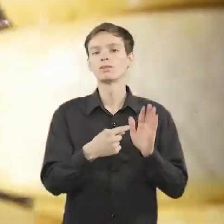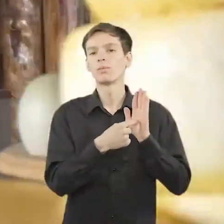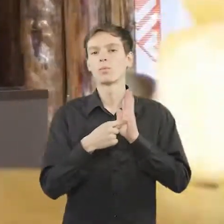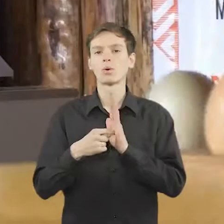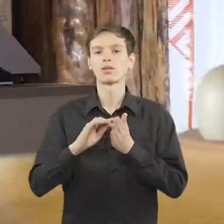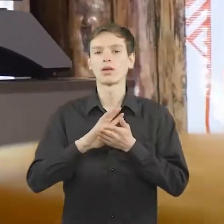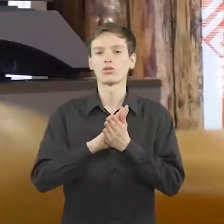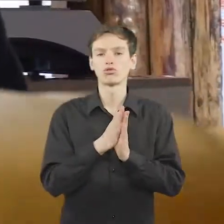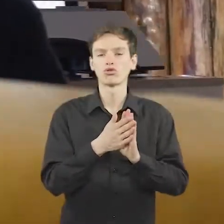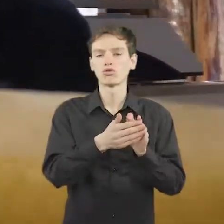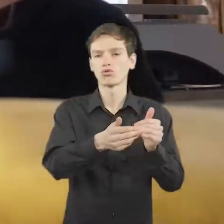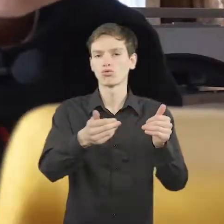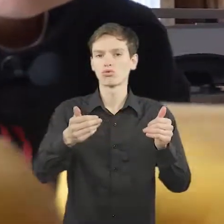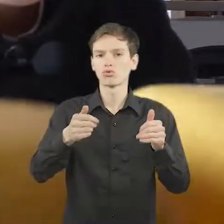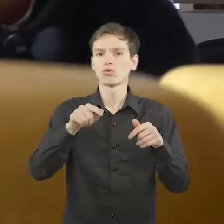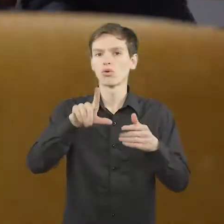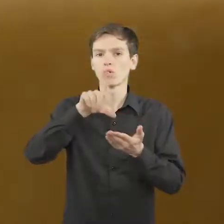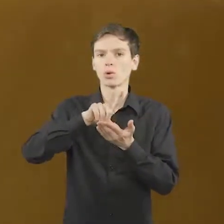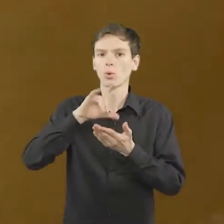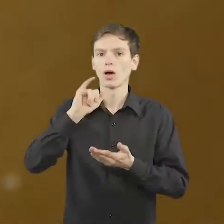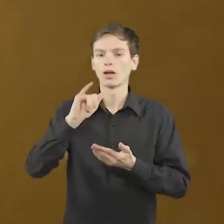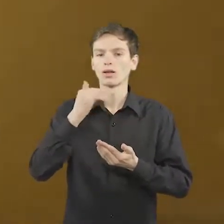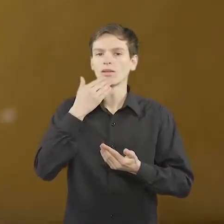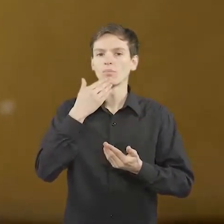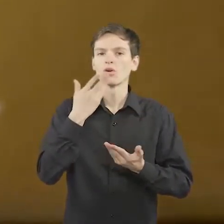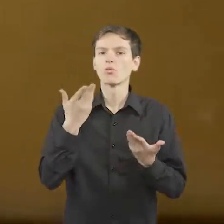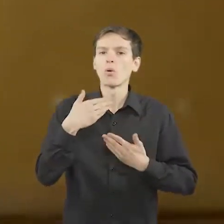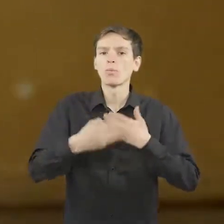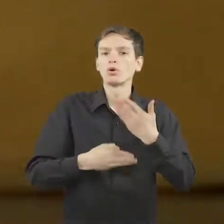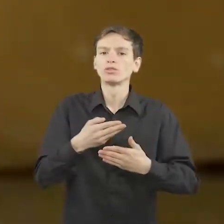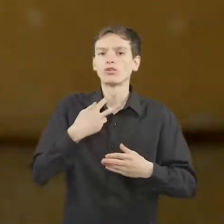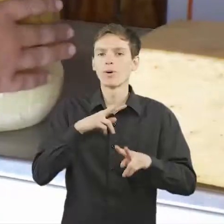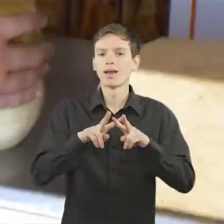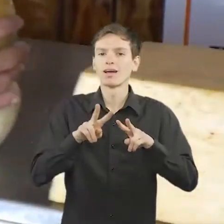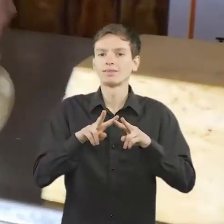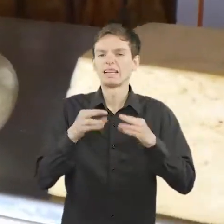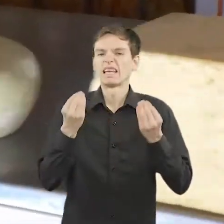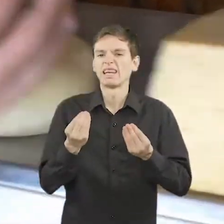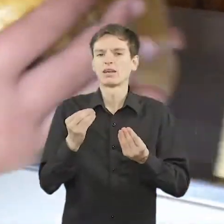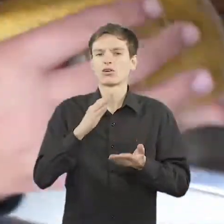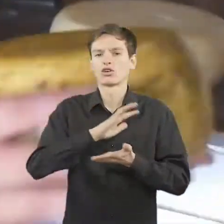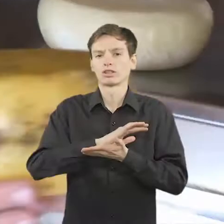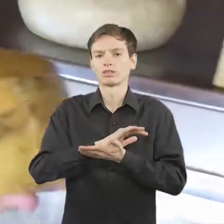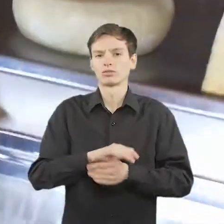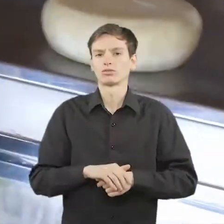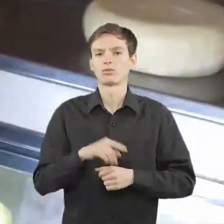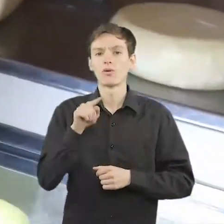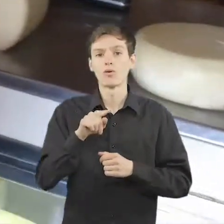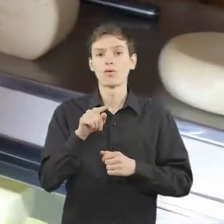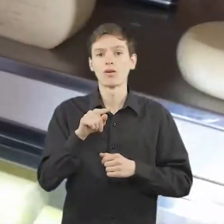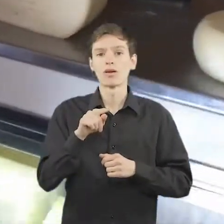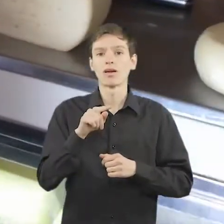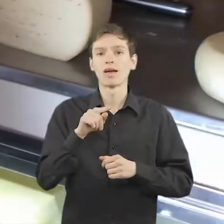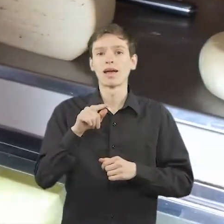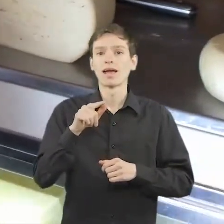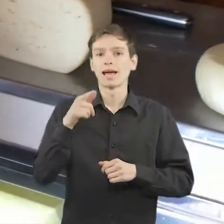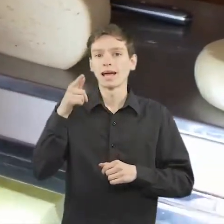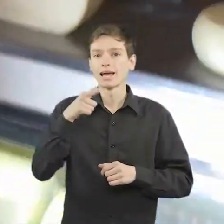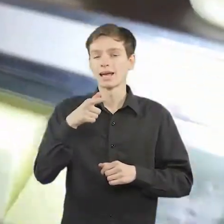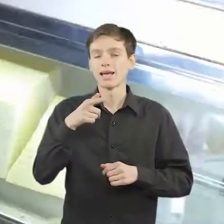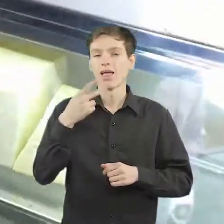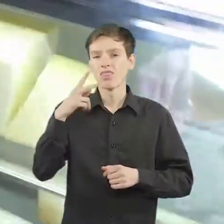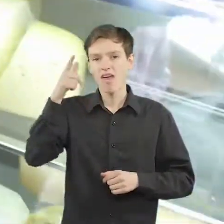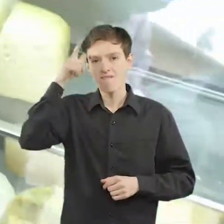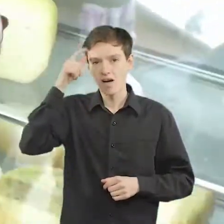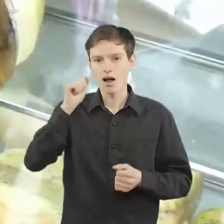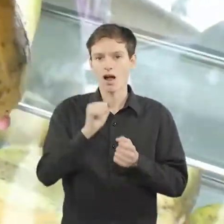Luis nos muestra todo el lugar y el procedimiento para hacer el rico queso. ¿Este es el con orégano? De vaca con orégano. De vaca con orégano.